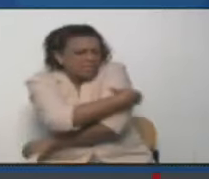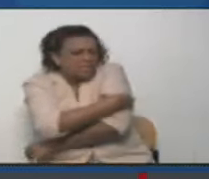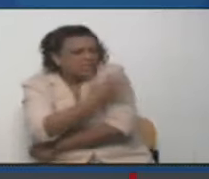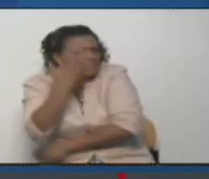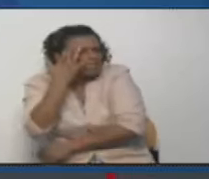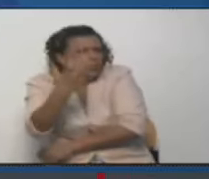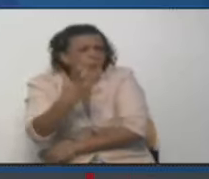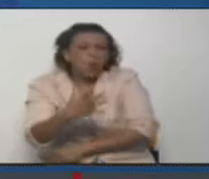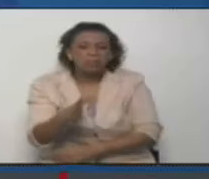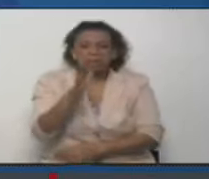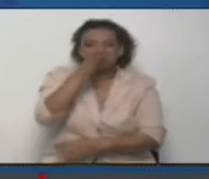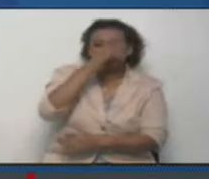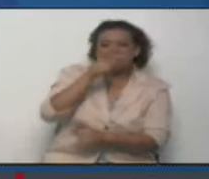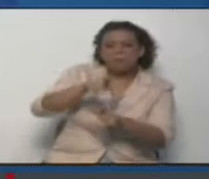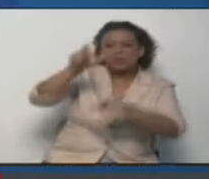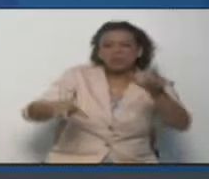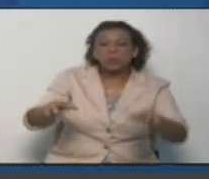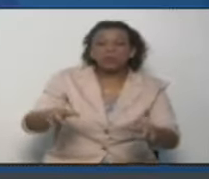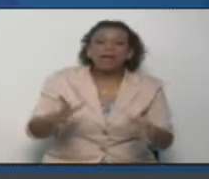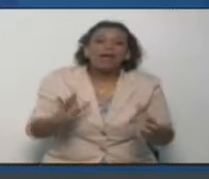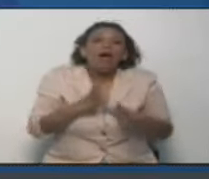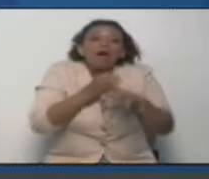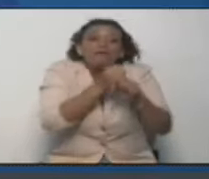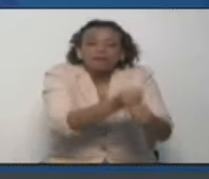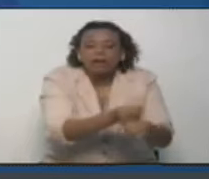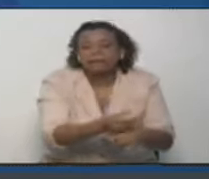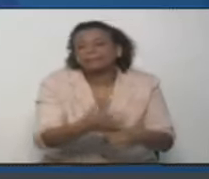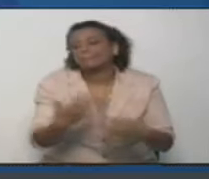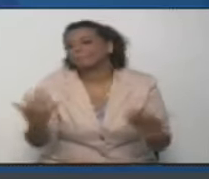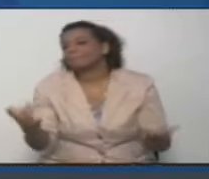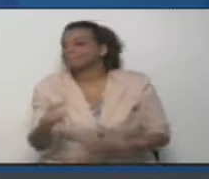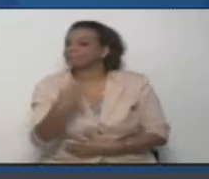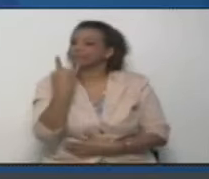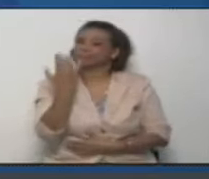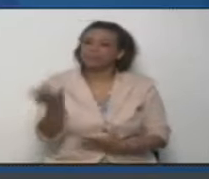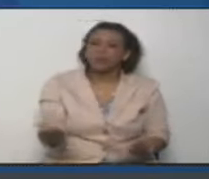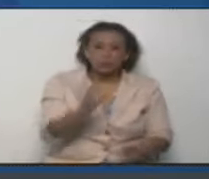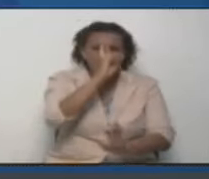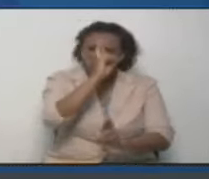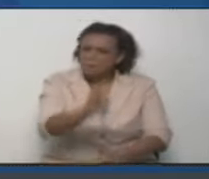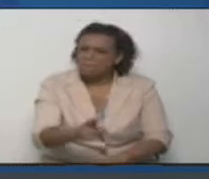burló de la voluntad de muchos venezolanos versus la institucionalidad de nuestro Consejo Nacional Electoral.